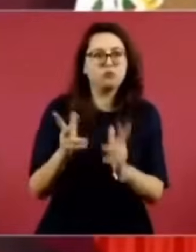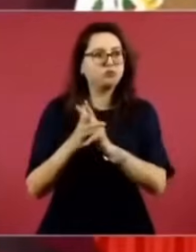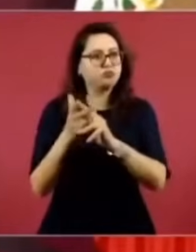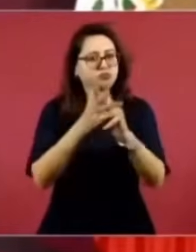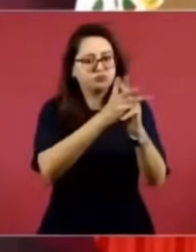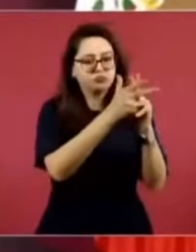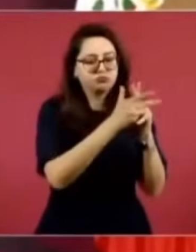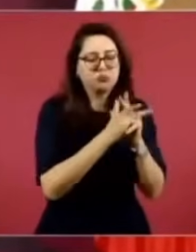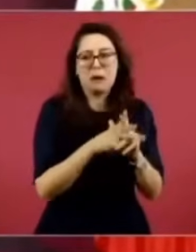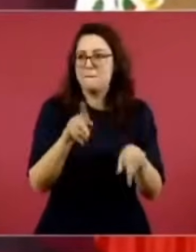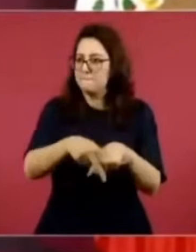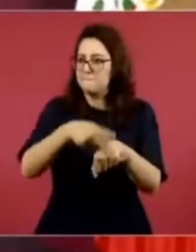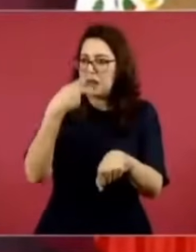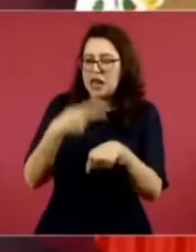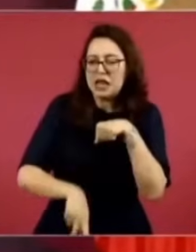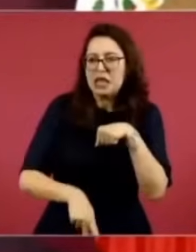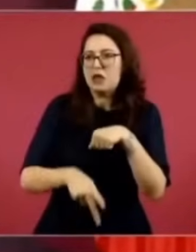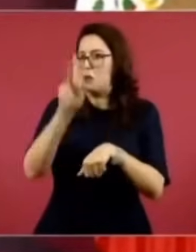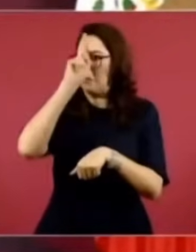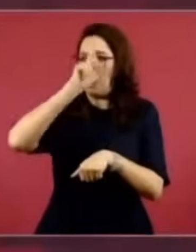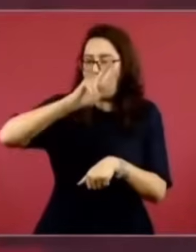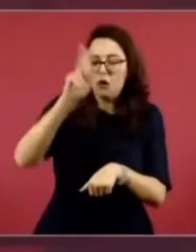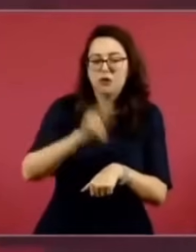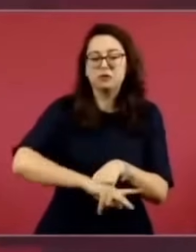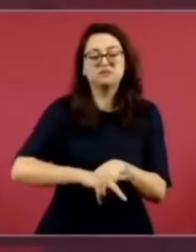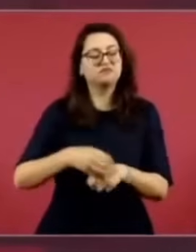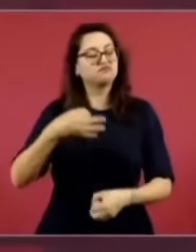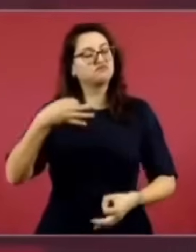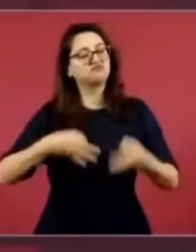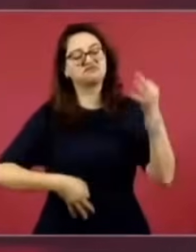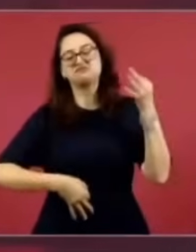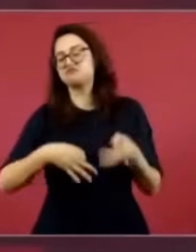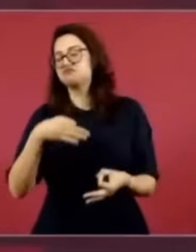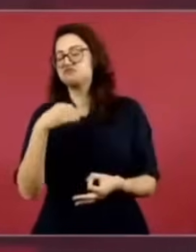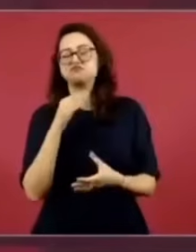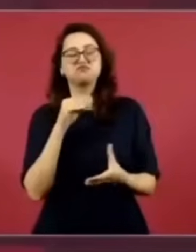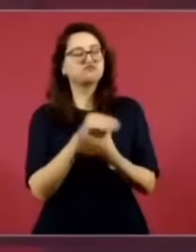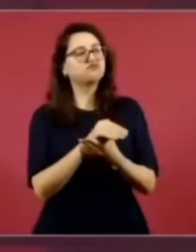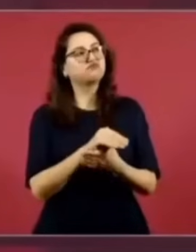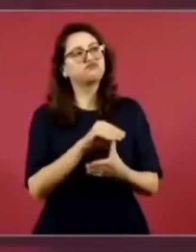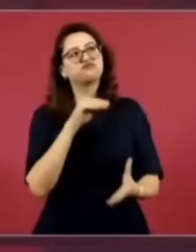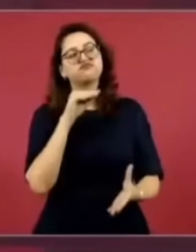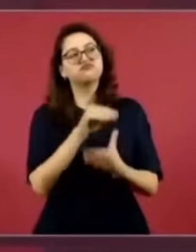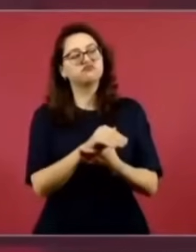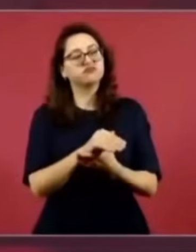de mucha peligrosidad y que